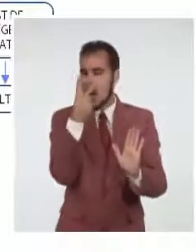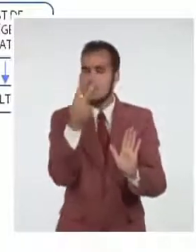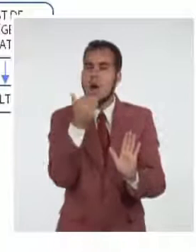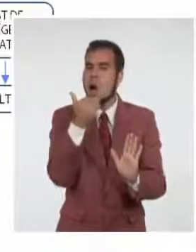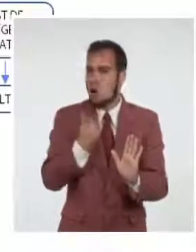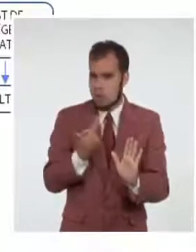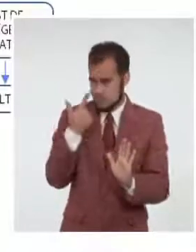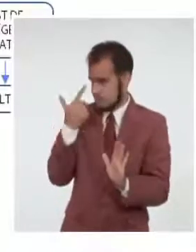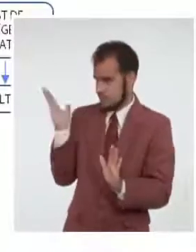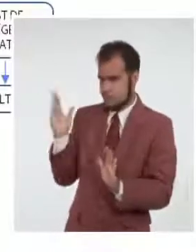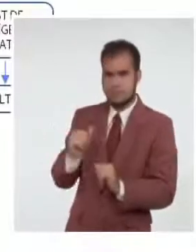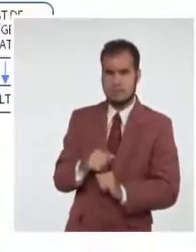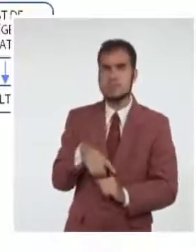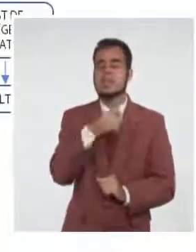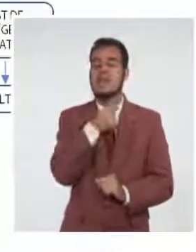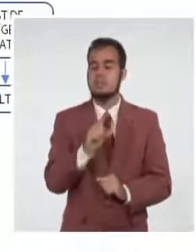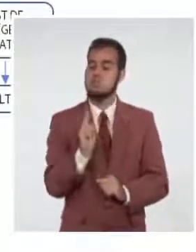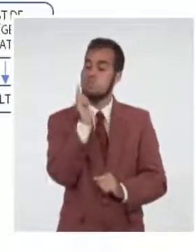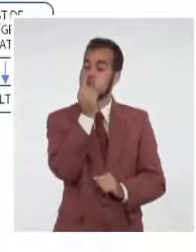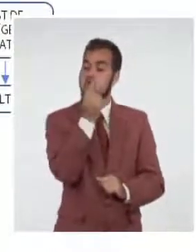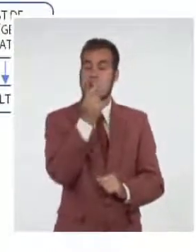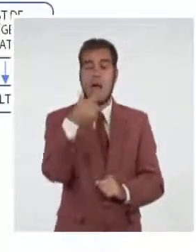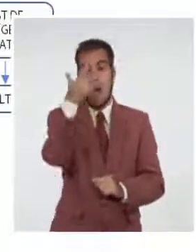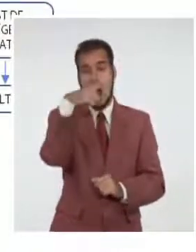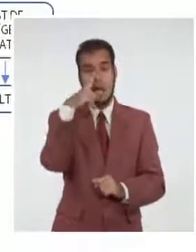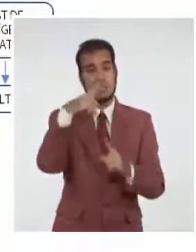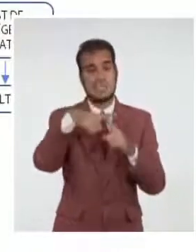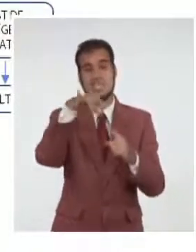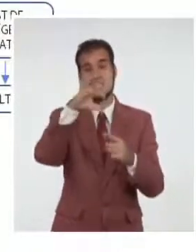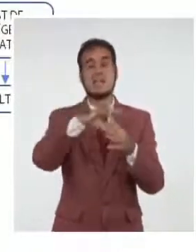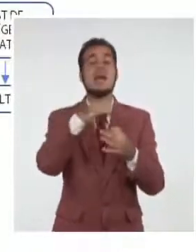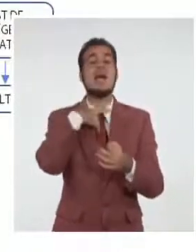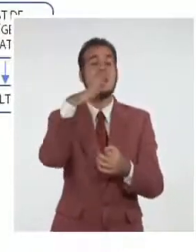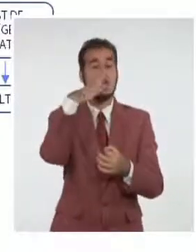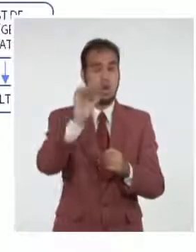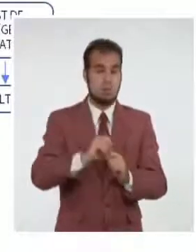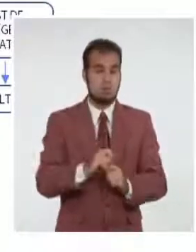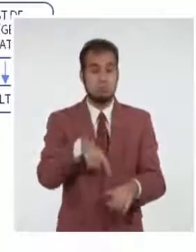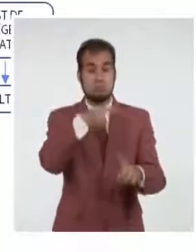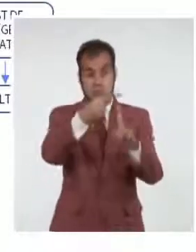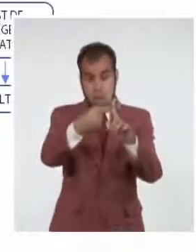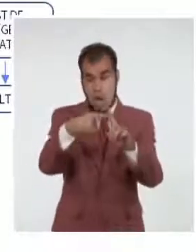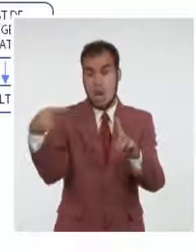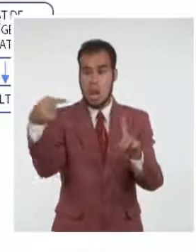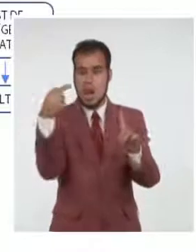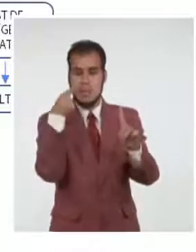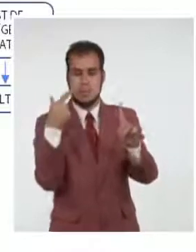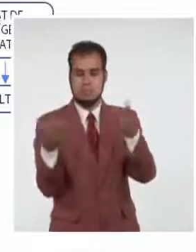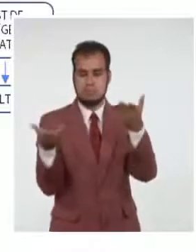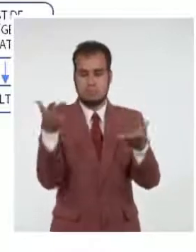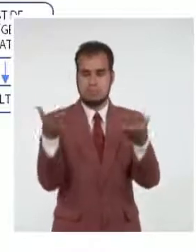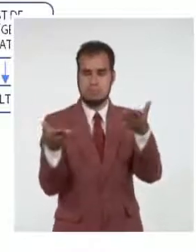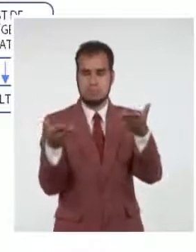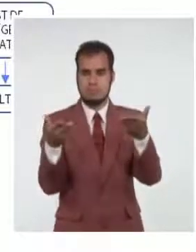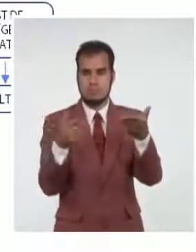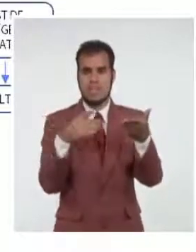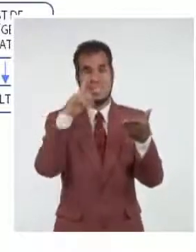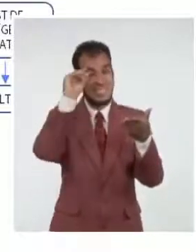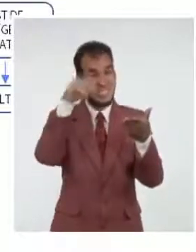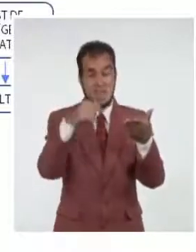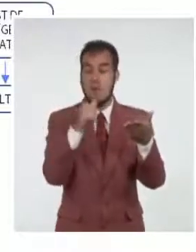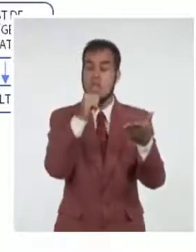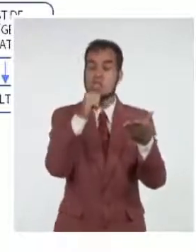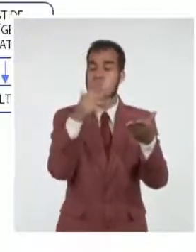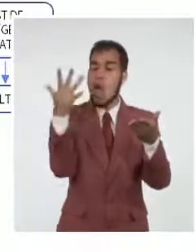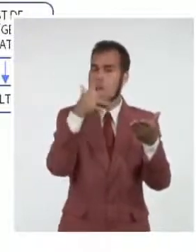de antígeno positivo o test de antígeno negativo. Siempre tomando en cuenta que el sospechoso es la persona que acude a nuestro